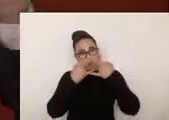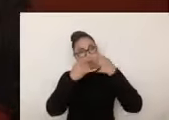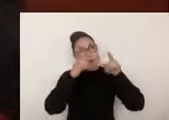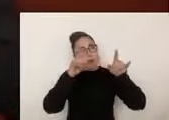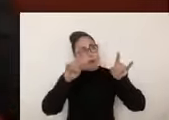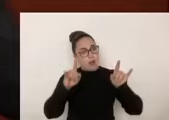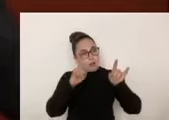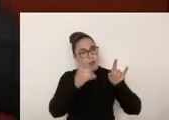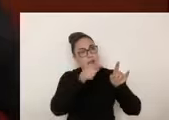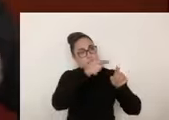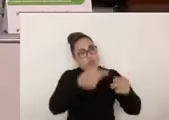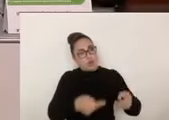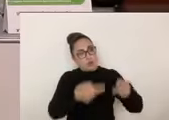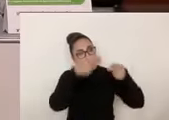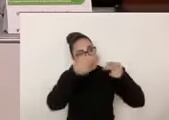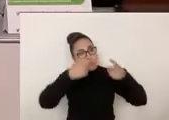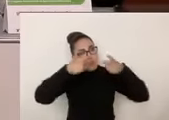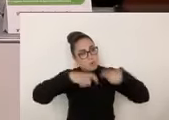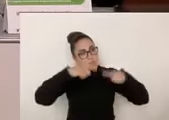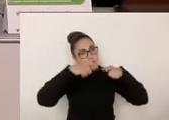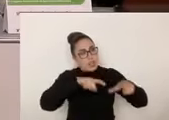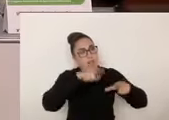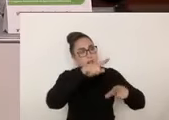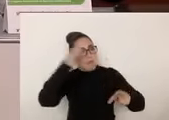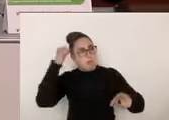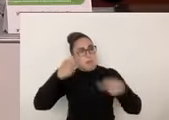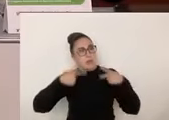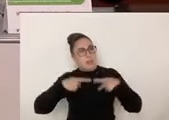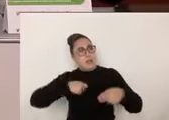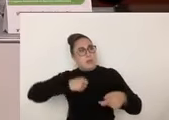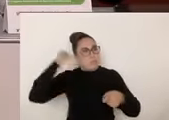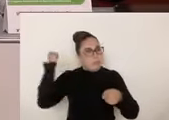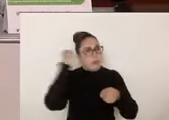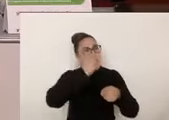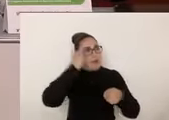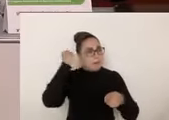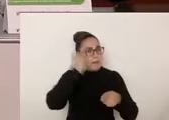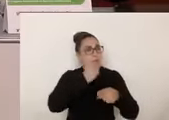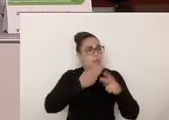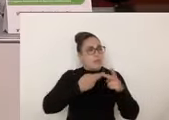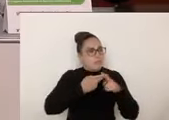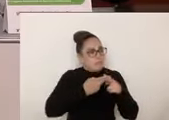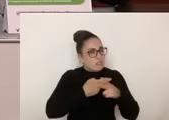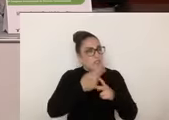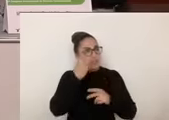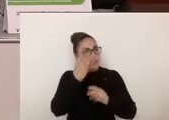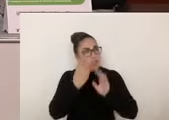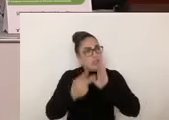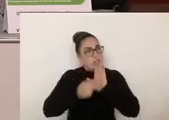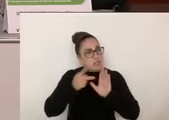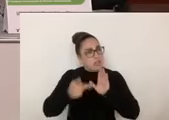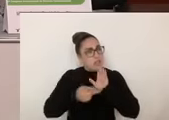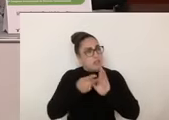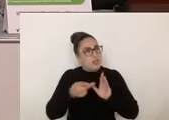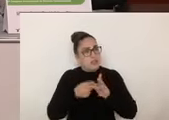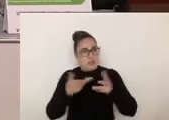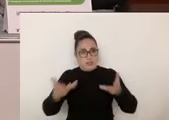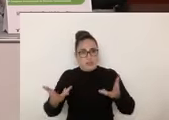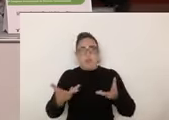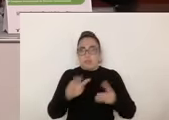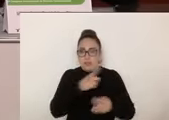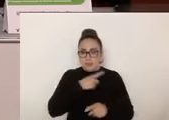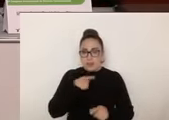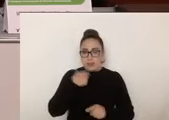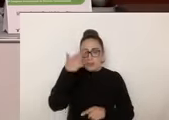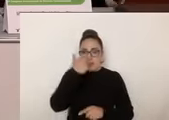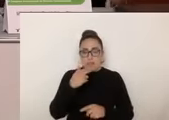rebajarle la responsabilidad. No es de lo que estamos hablando, pero estamos hablando de situaciones en las que sí podemos controlar el entorno para hacer